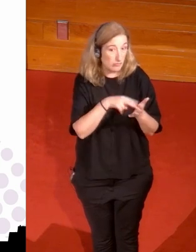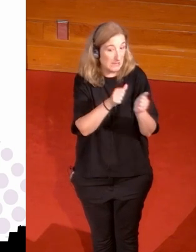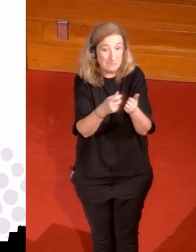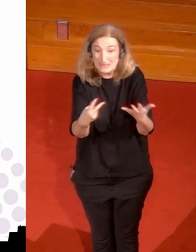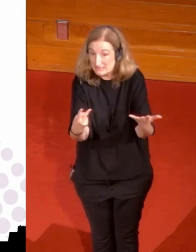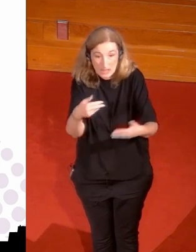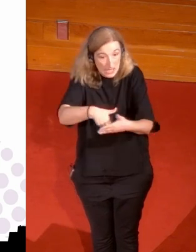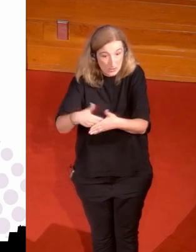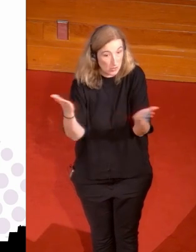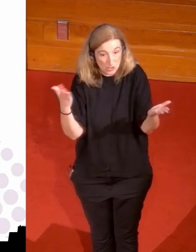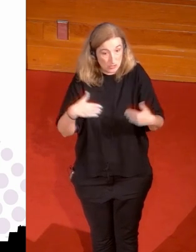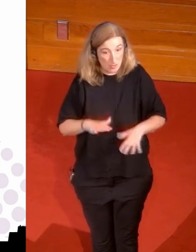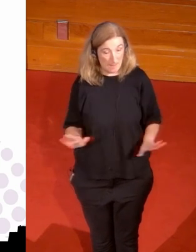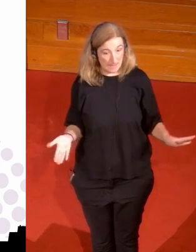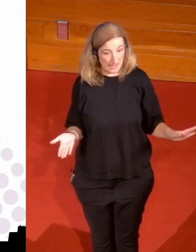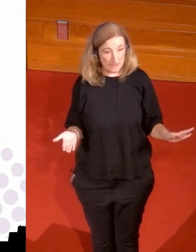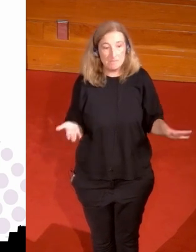elecciones presidenciales